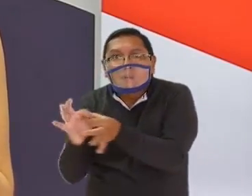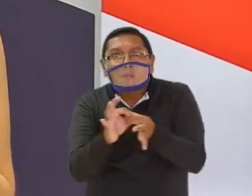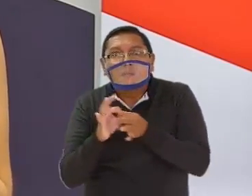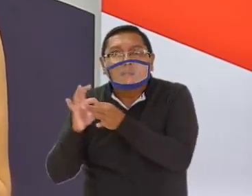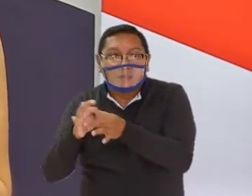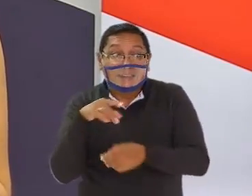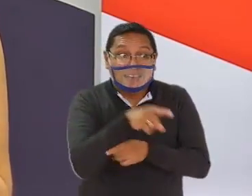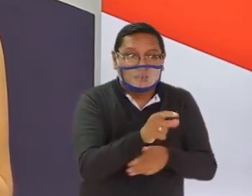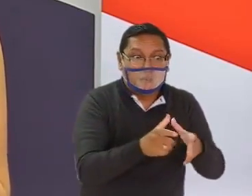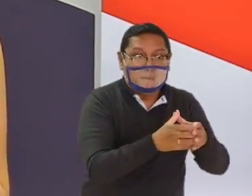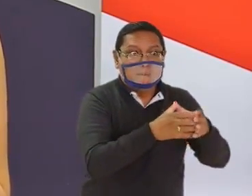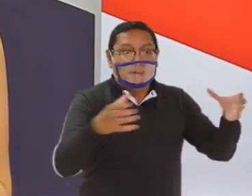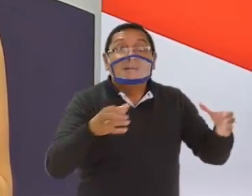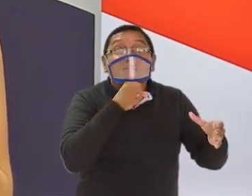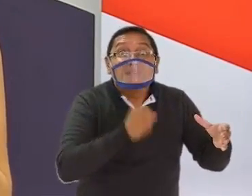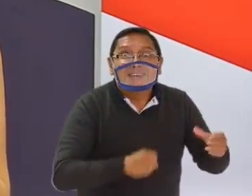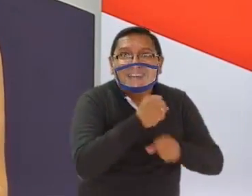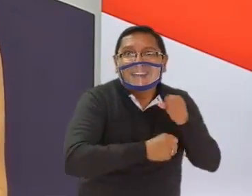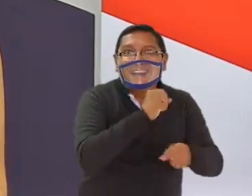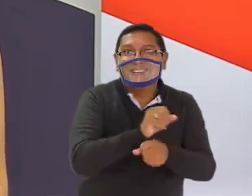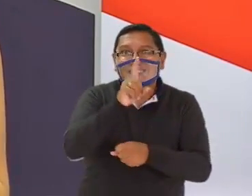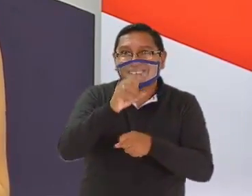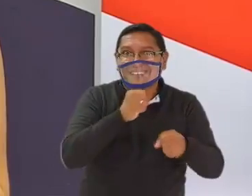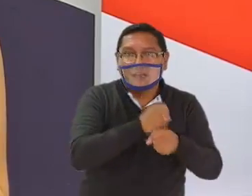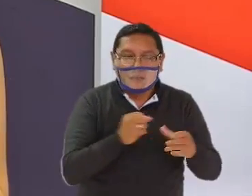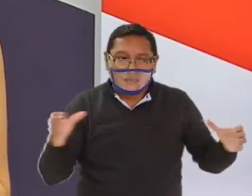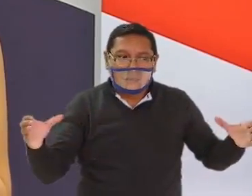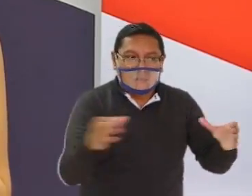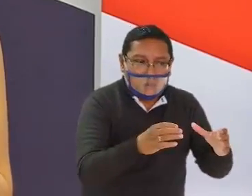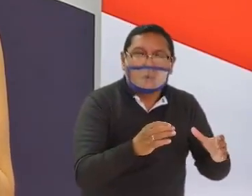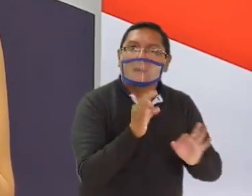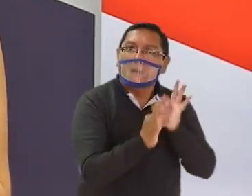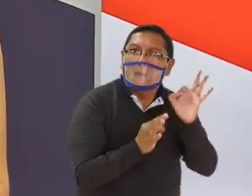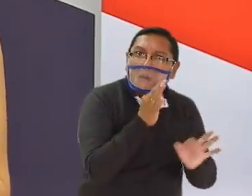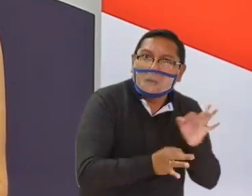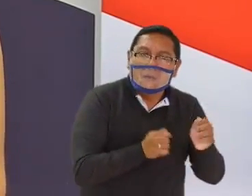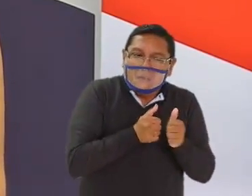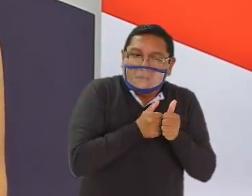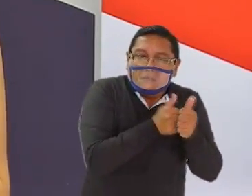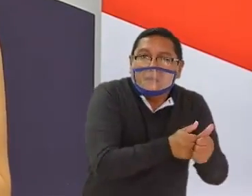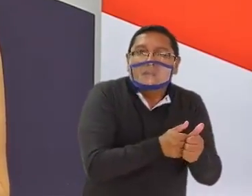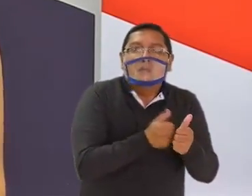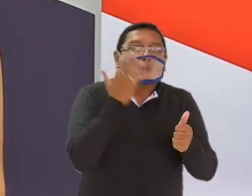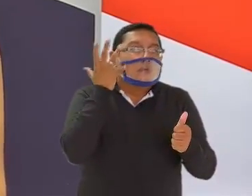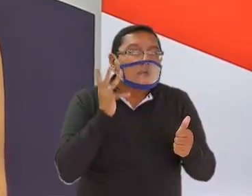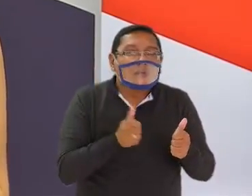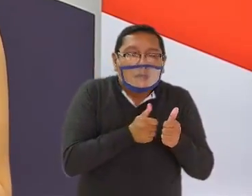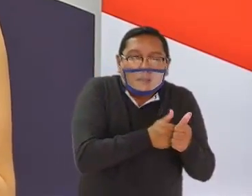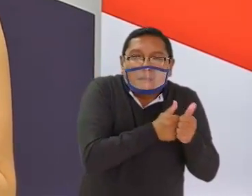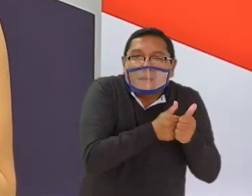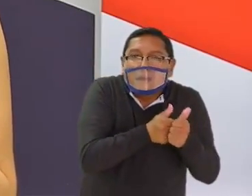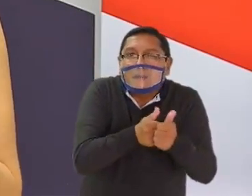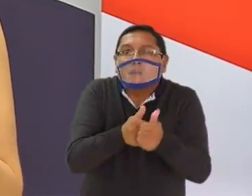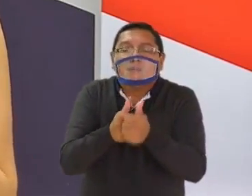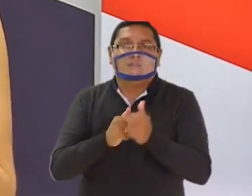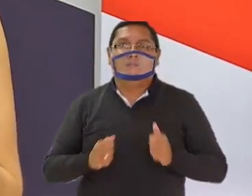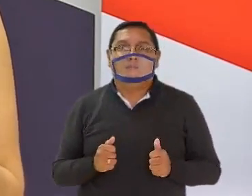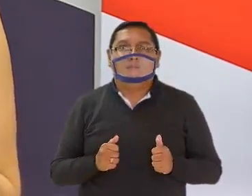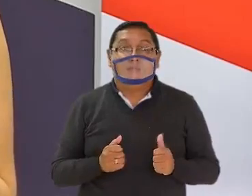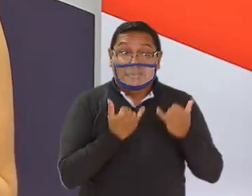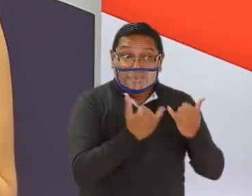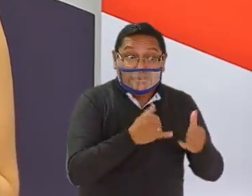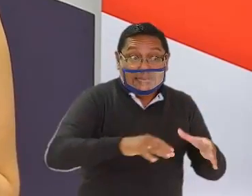estas personas, logrando estabilizarlos, controlarlos y hacerle un seguimiento y monitoreo permanente. Dentro de